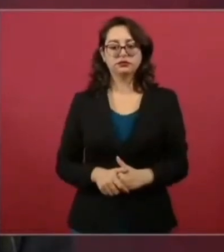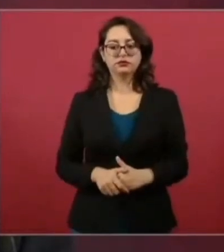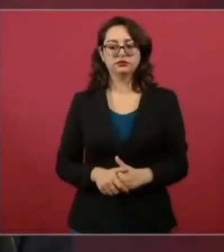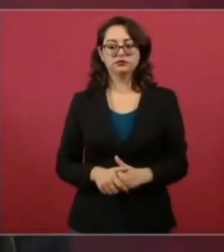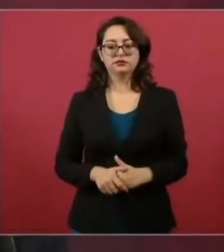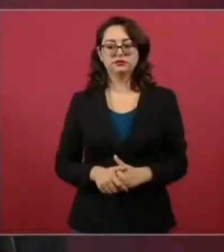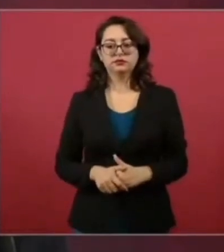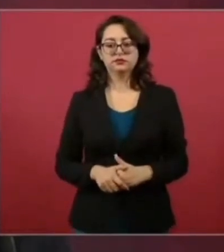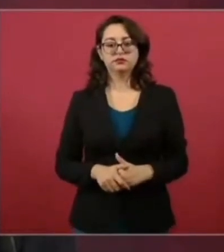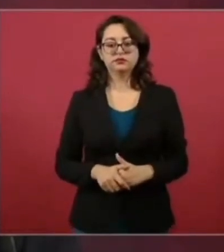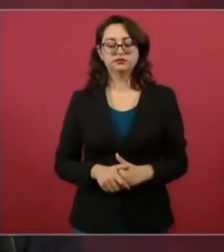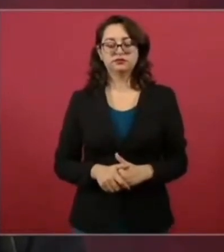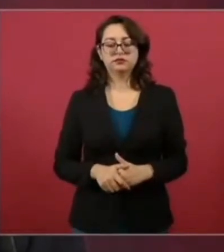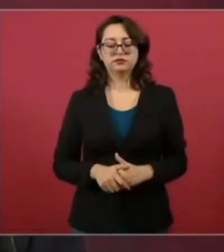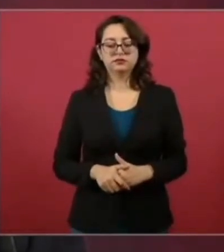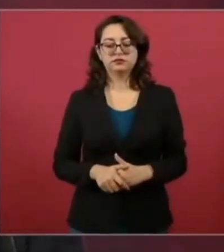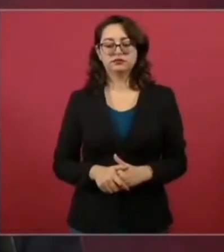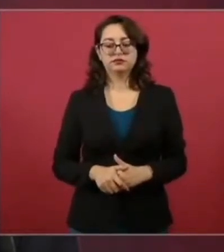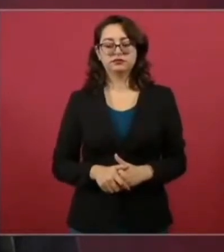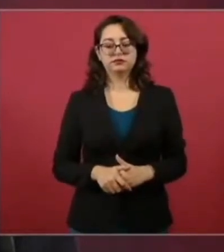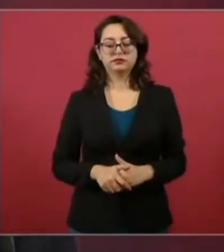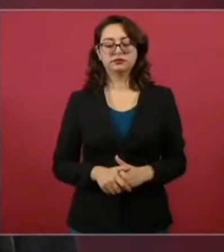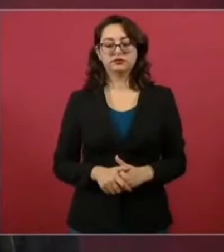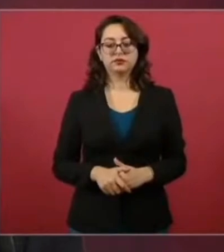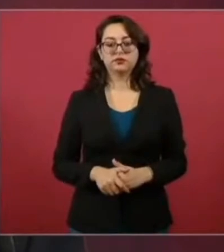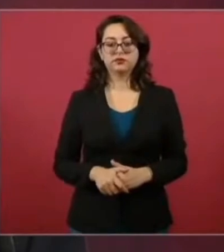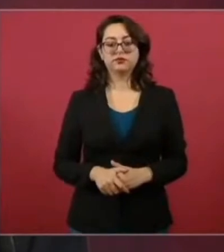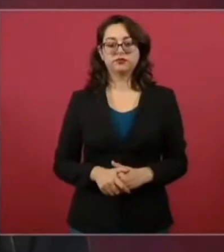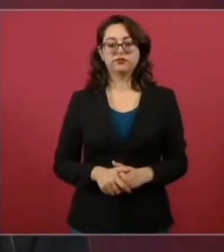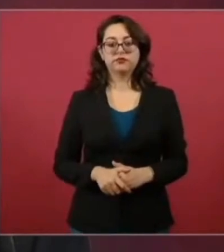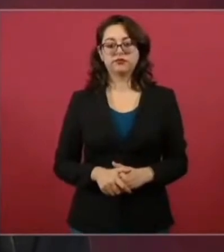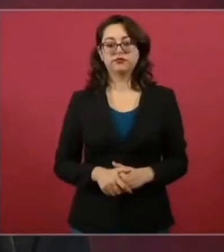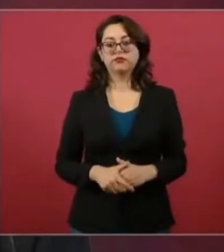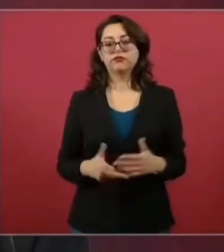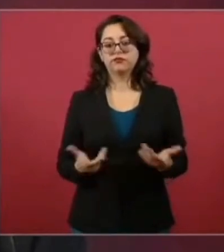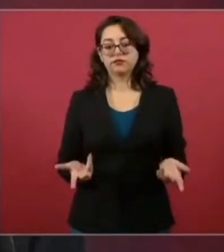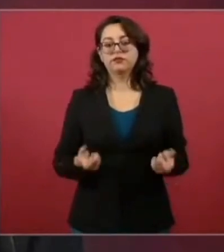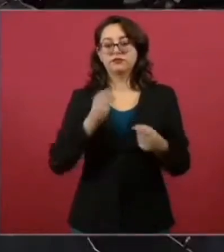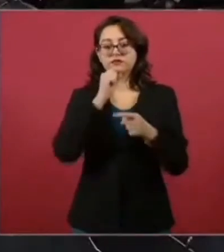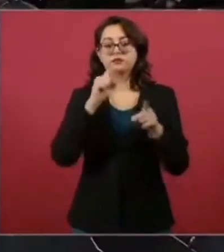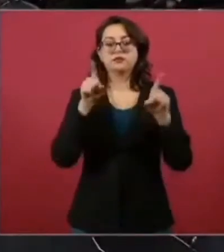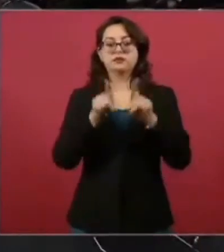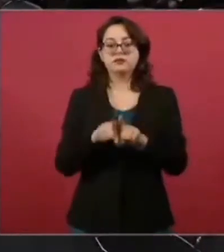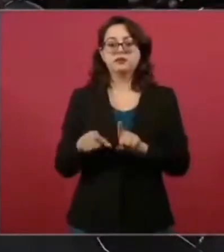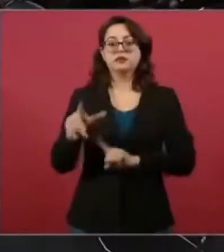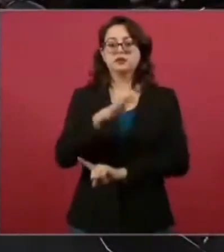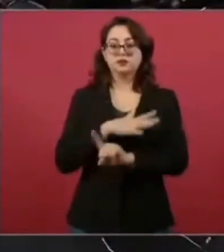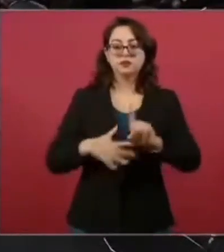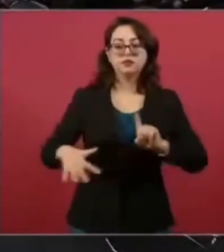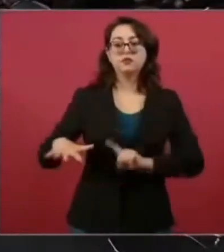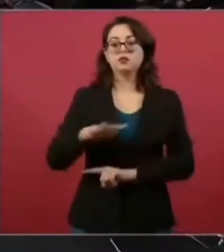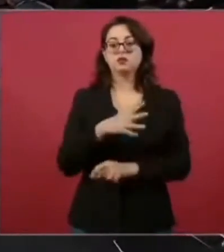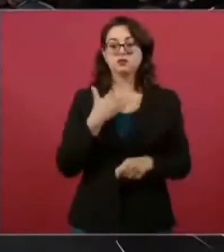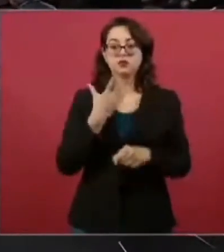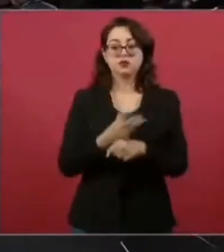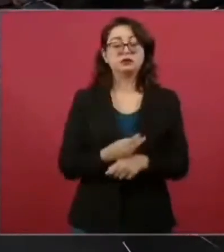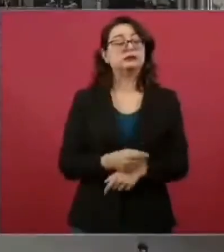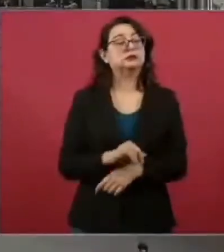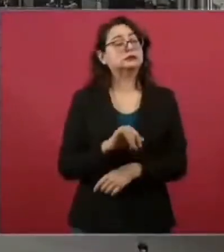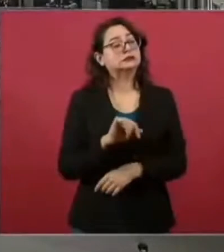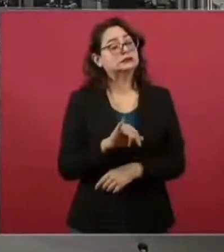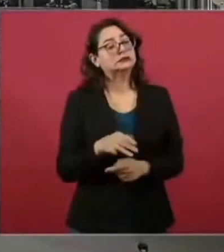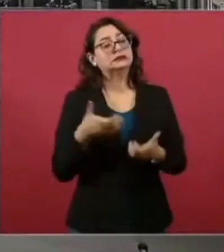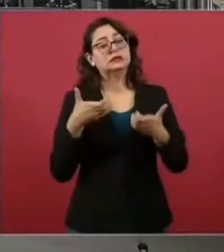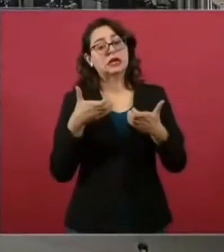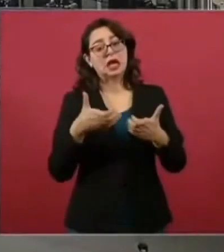pues construyendo los servicios públicos que son indispensables. Canchas deportivas, centros